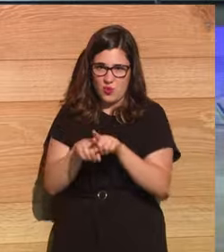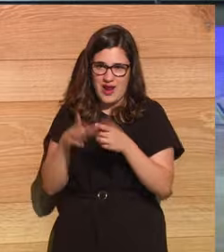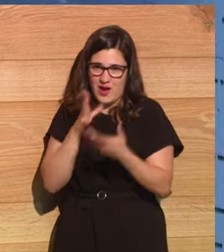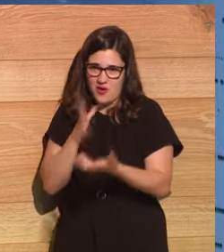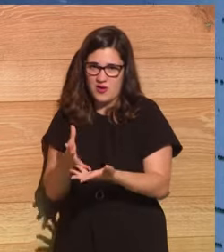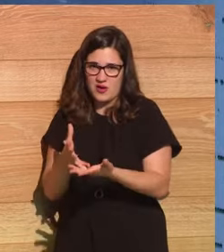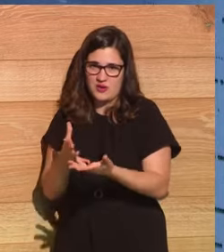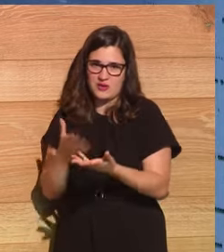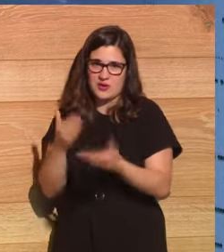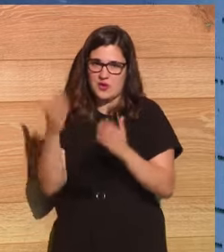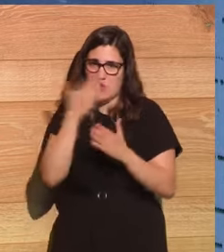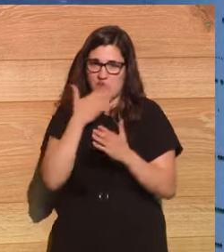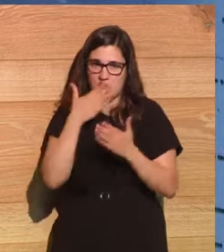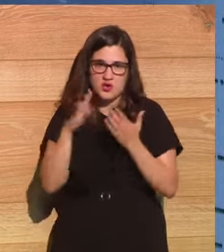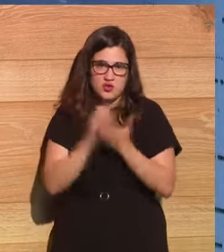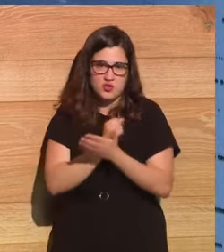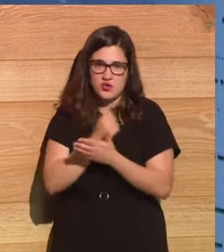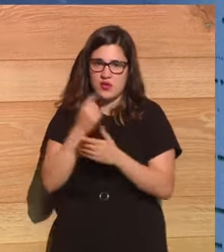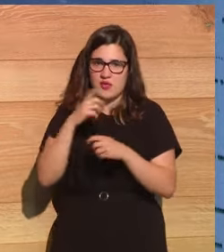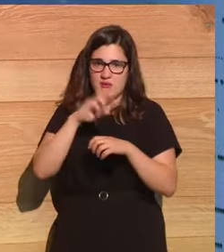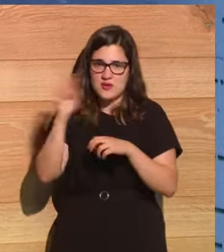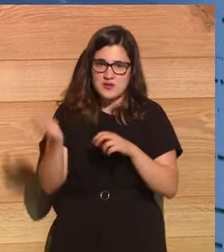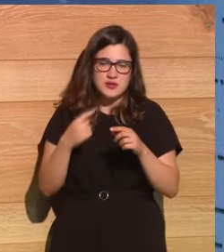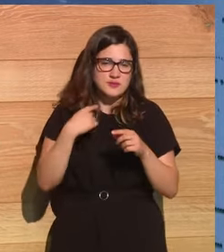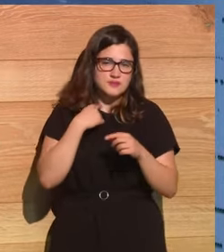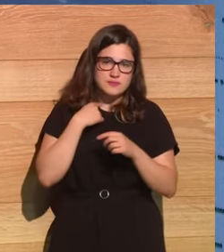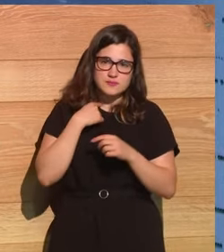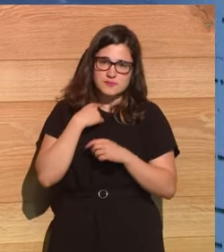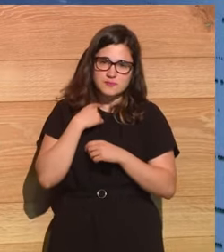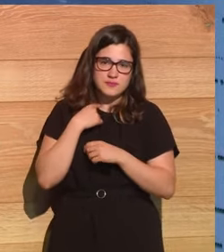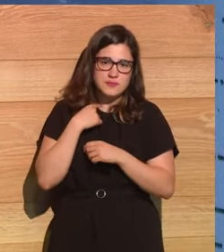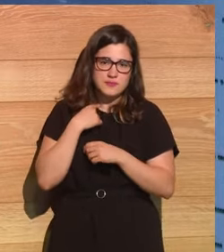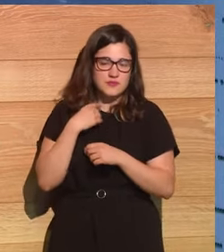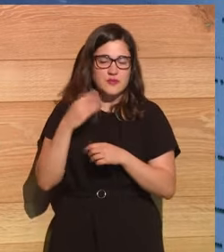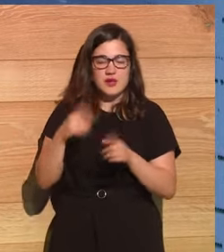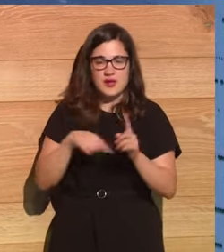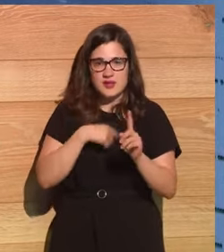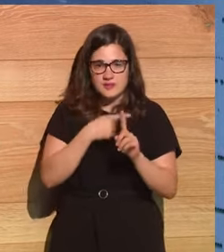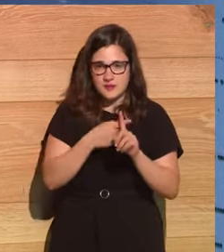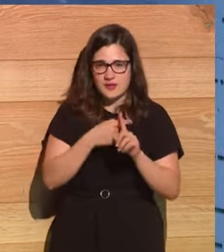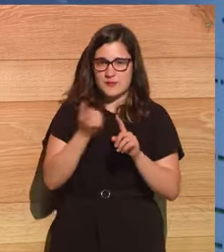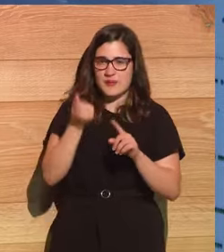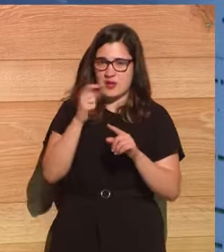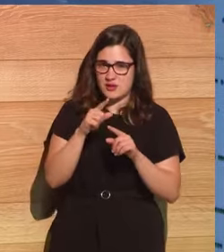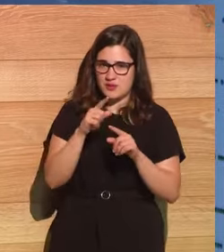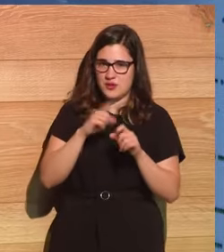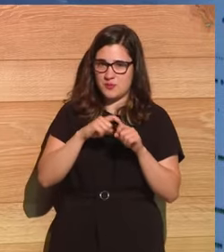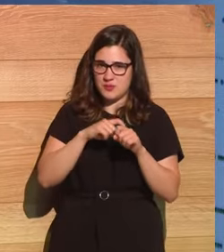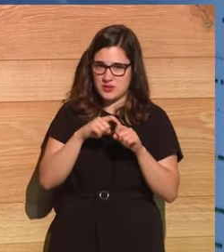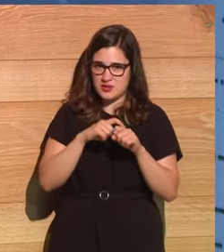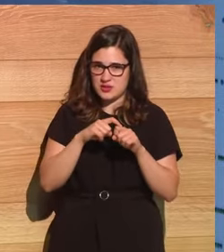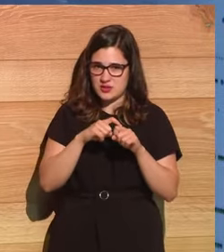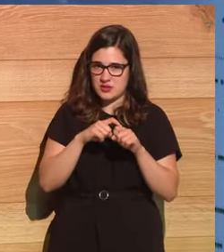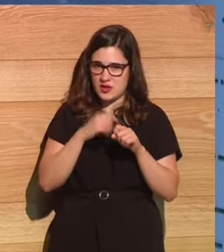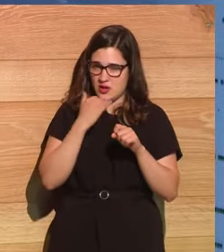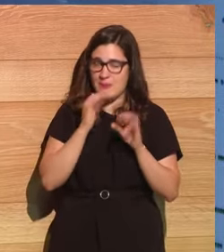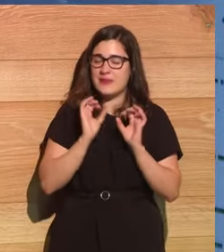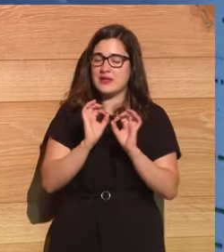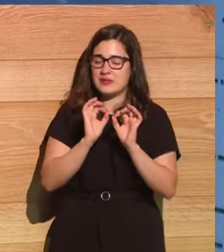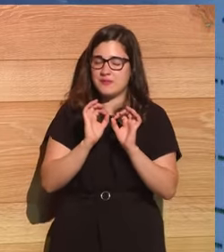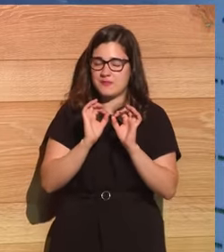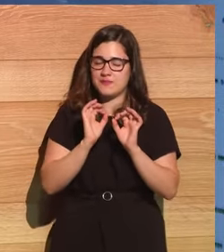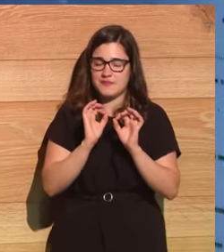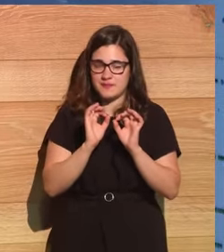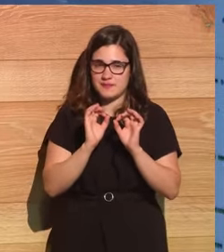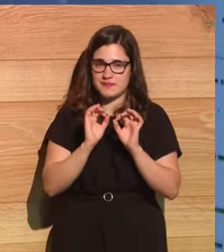los colegios, todo. O sea, realmente se ha perdido esa diversidad. Y además hay una cosa muy particular de nuestra especie. Nosotros somos capaces y en nuestro día a día